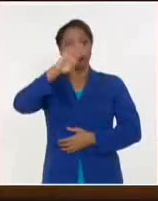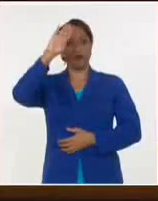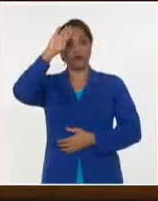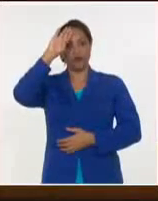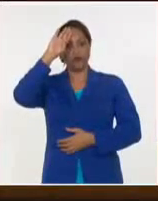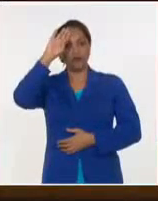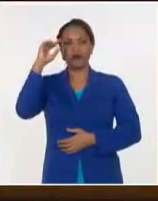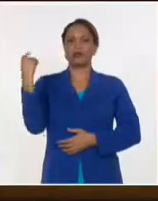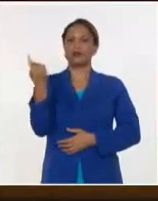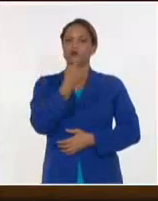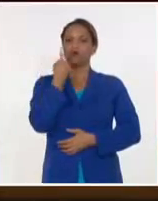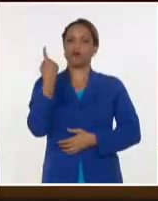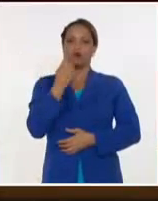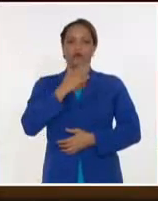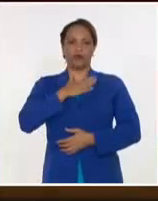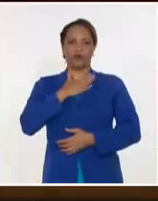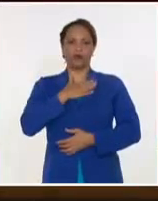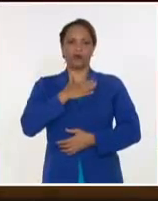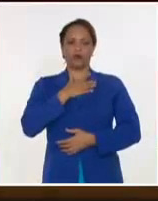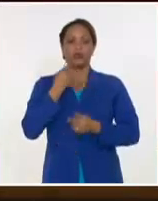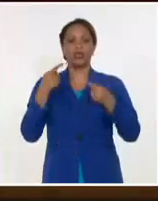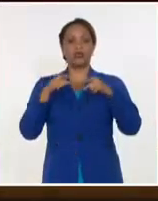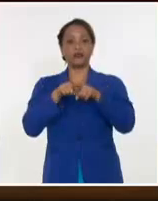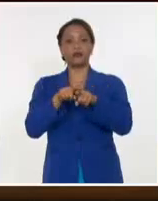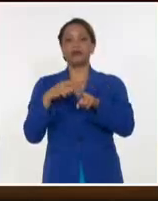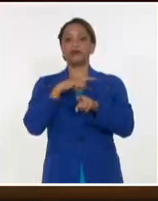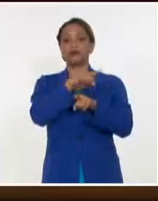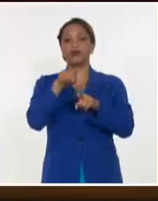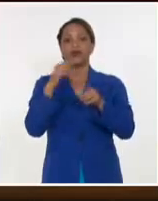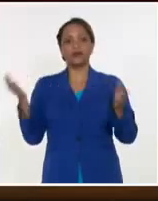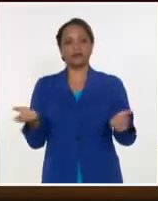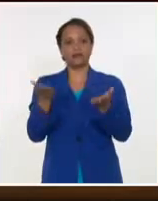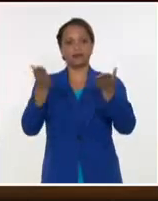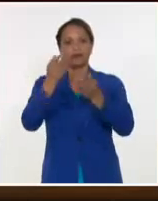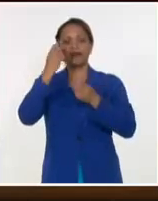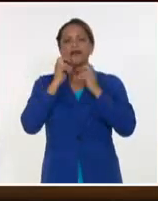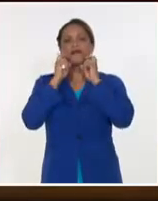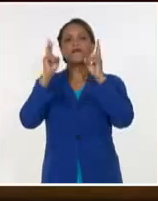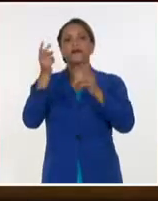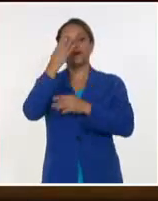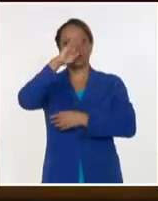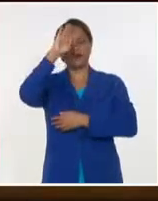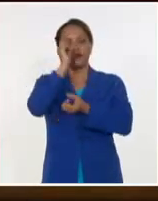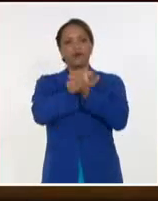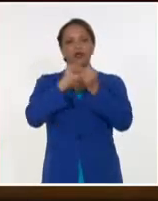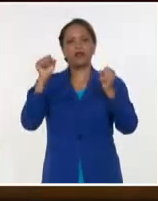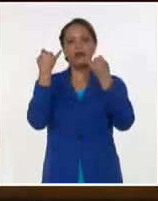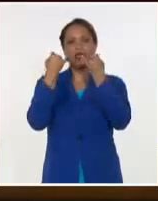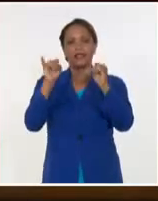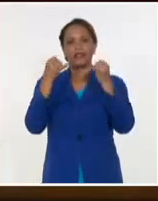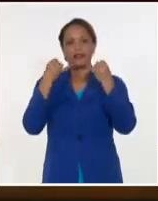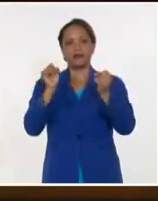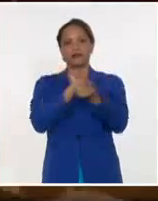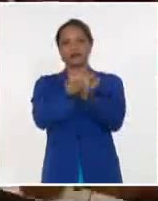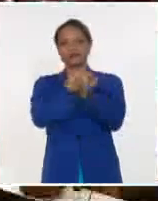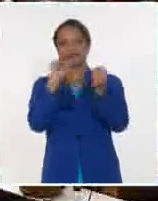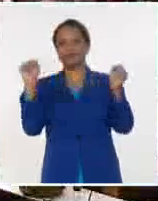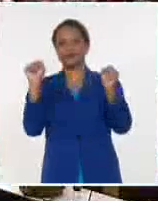somos todos y con ustedes crece. ¡Viva Cuba libre, independiente y